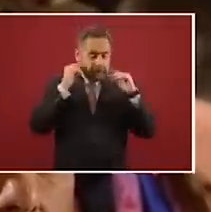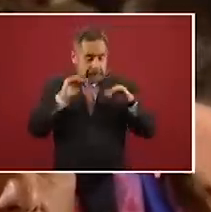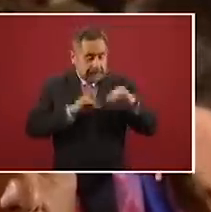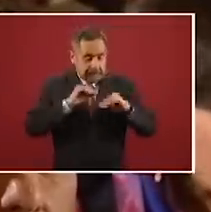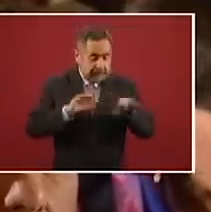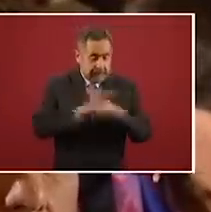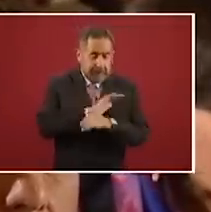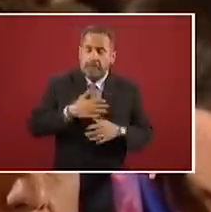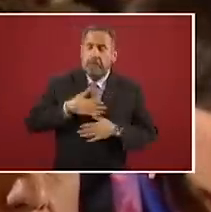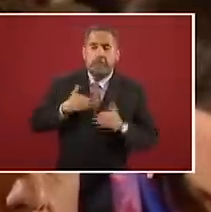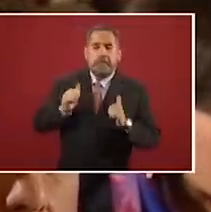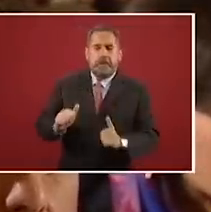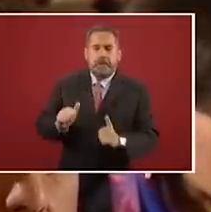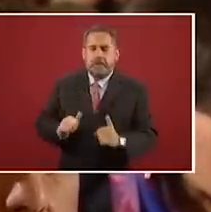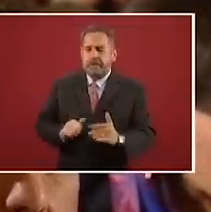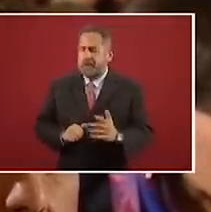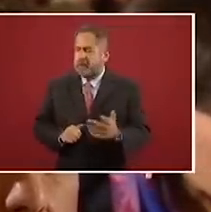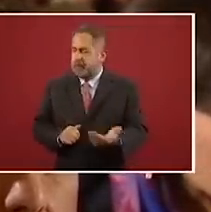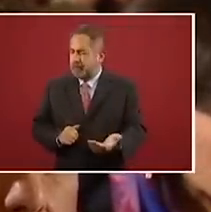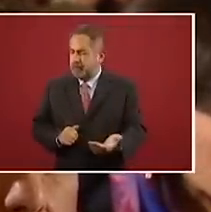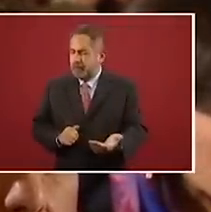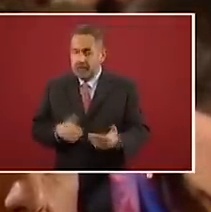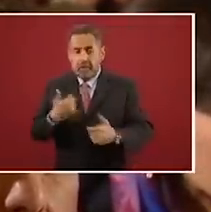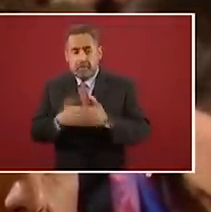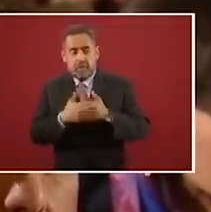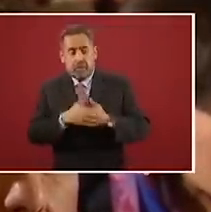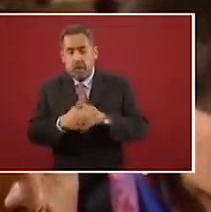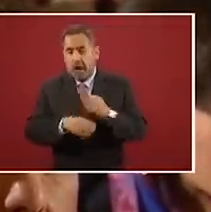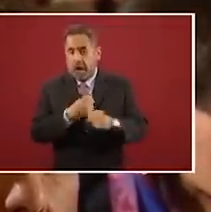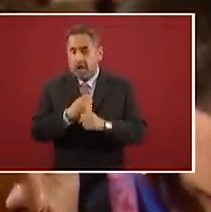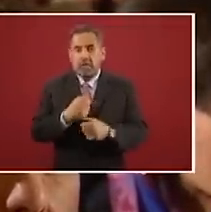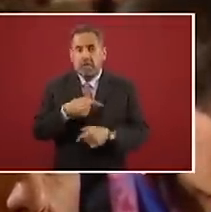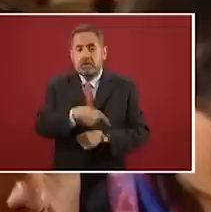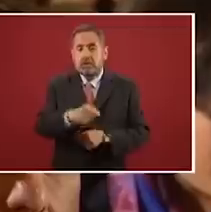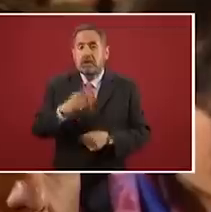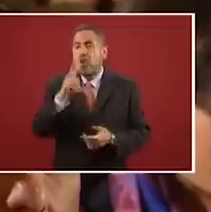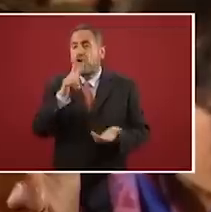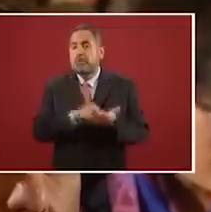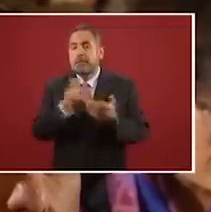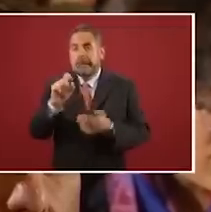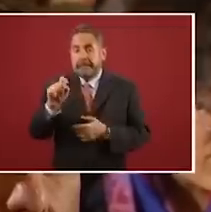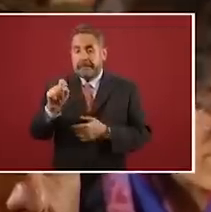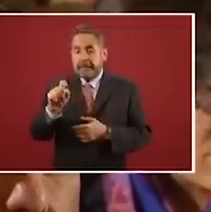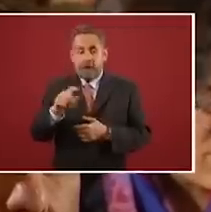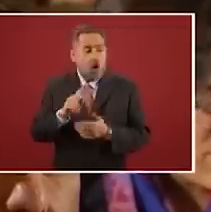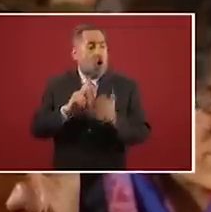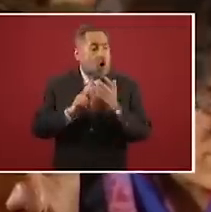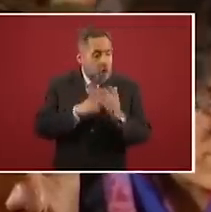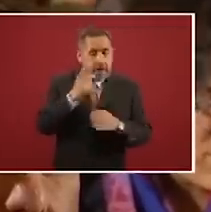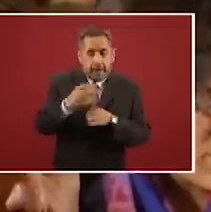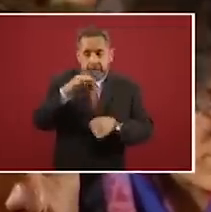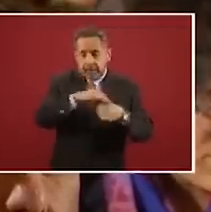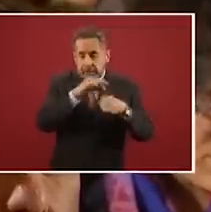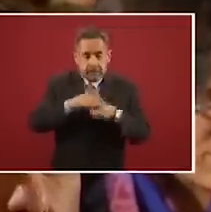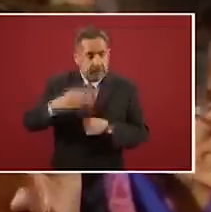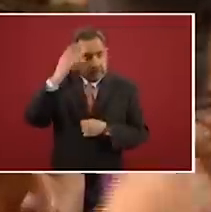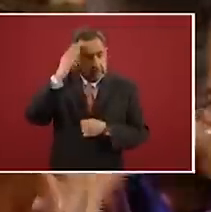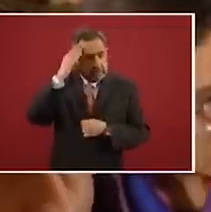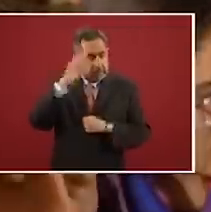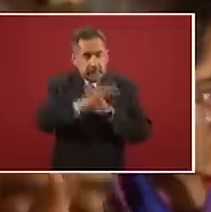en 2020, que habrá elecciones para elegir al secretario general, puede suceder lo mismo, que le den